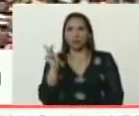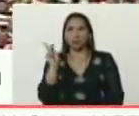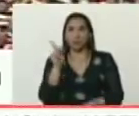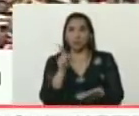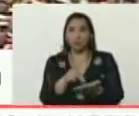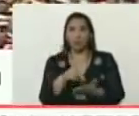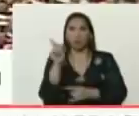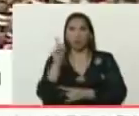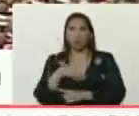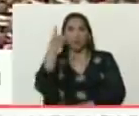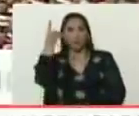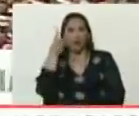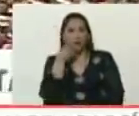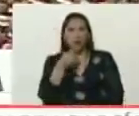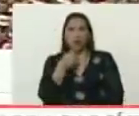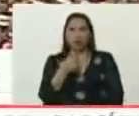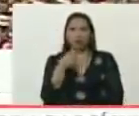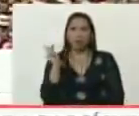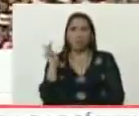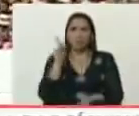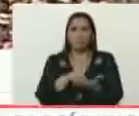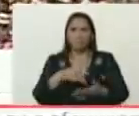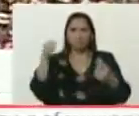presente. Y Darío Viva dice,